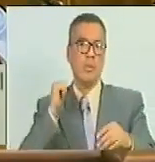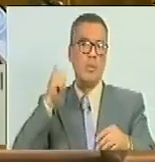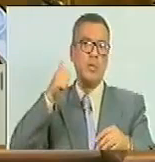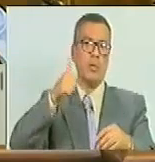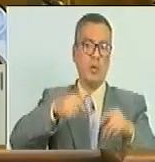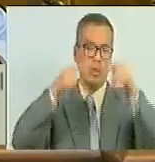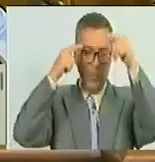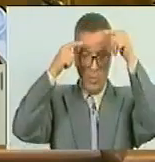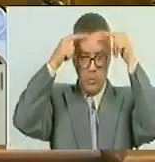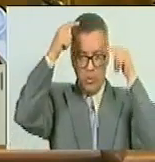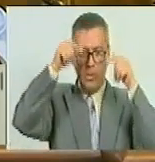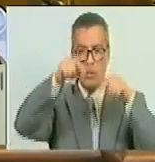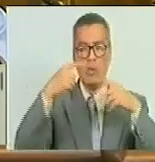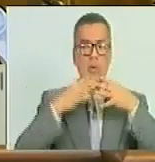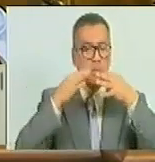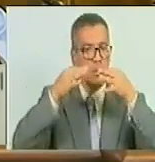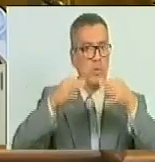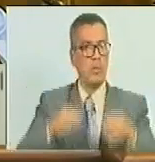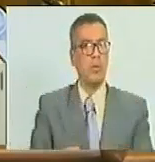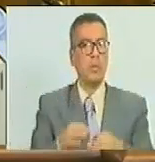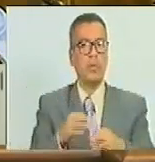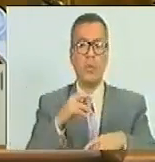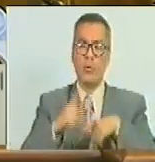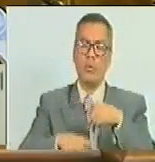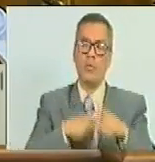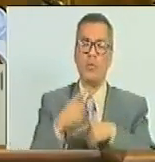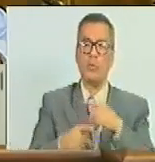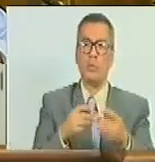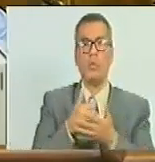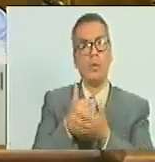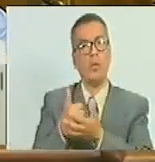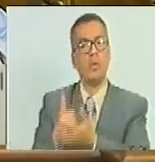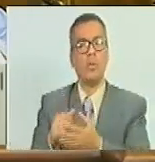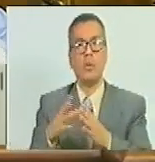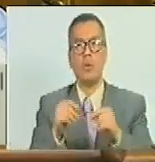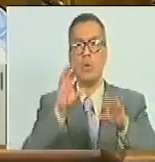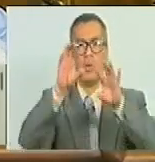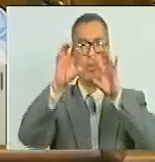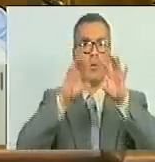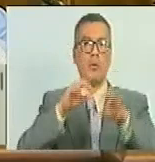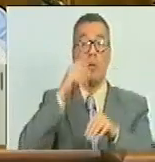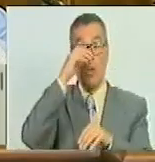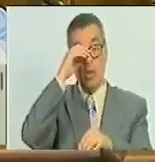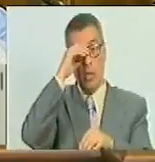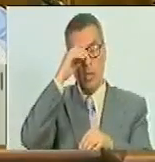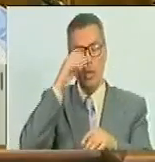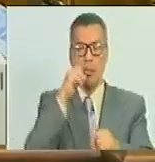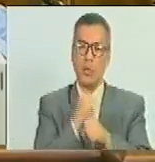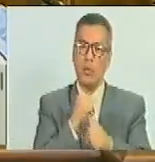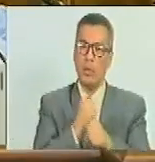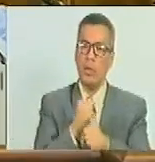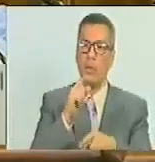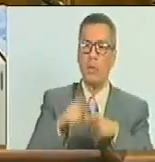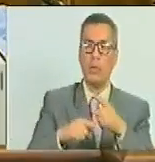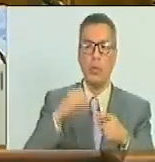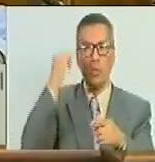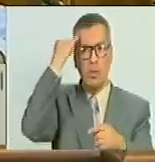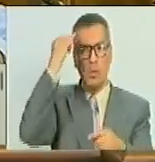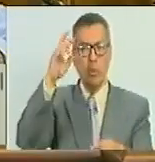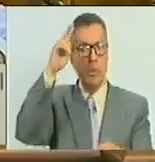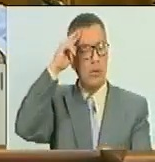Hugo Chávez, para garantizar el desarrollo y bienestar de las naciones, actuando bajo los principios de